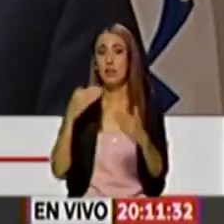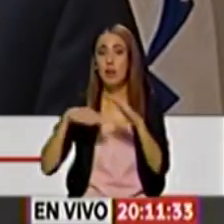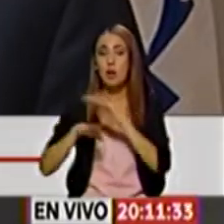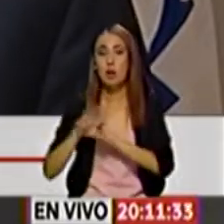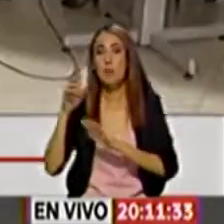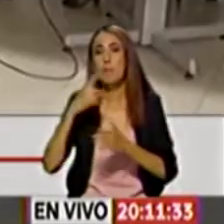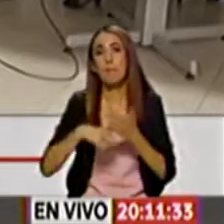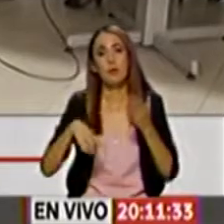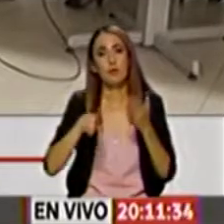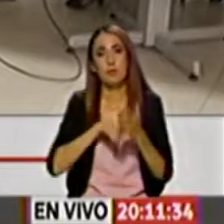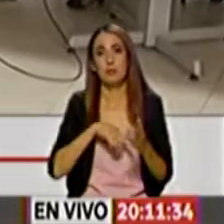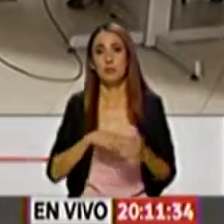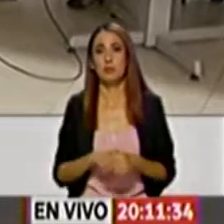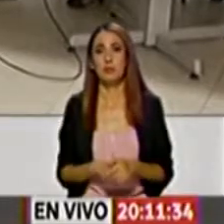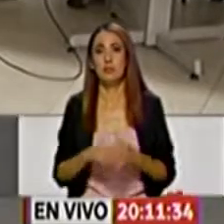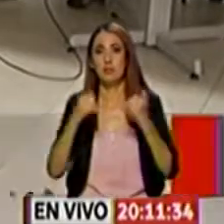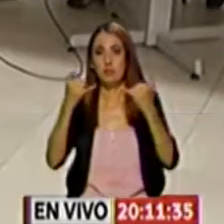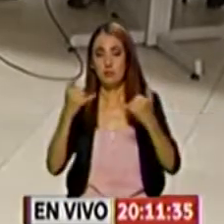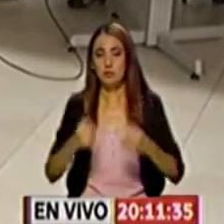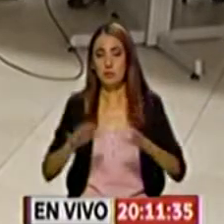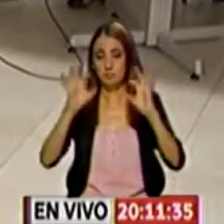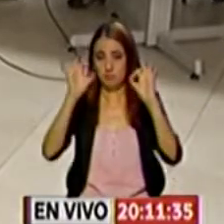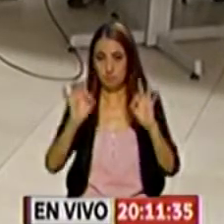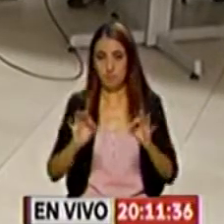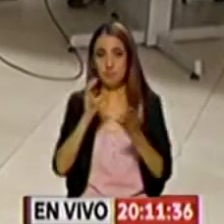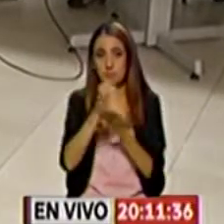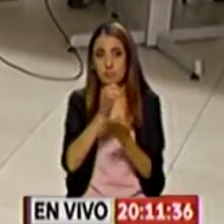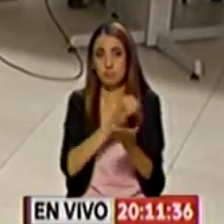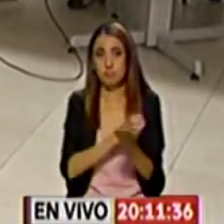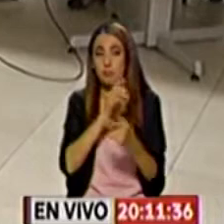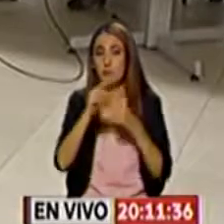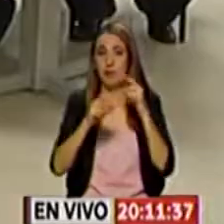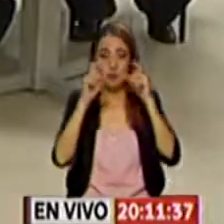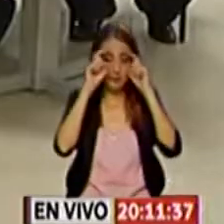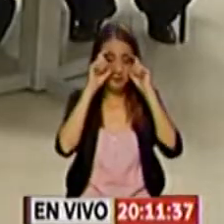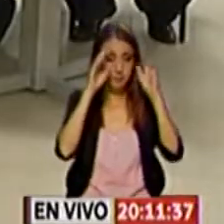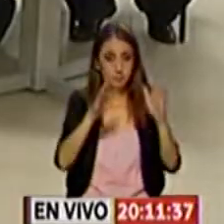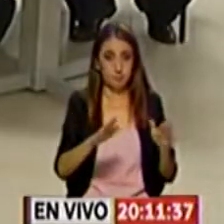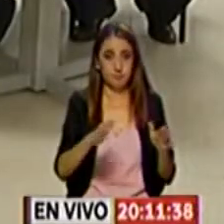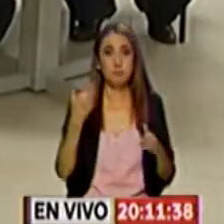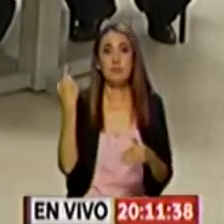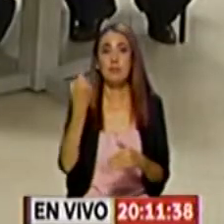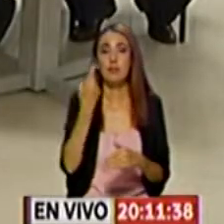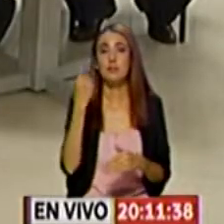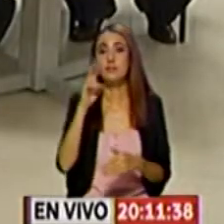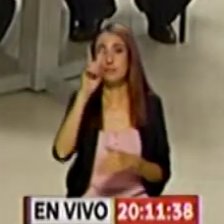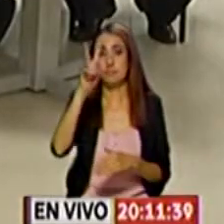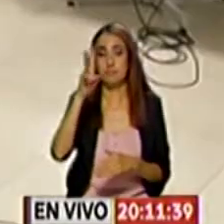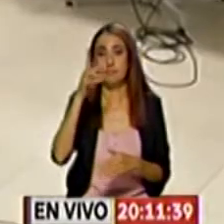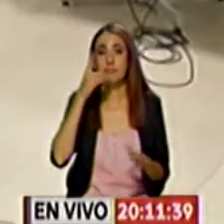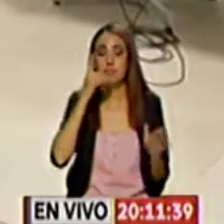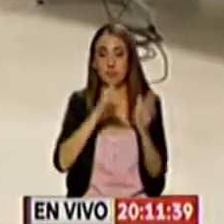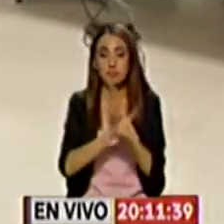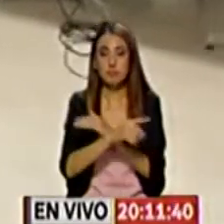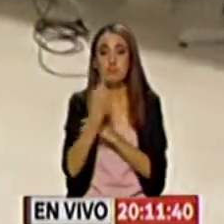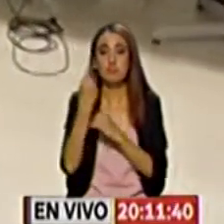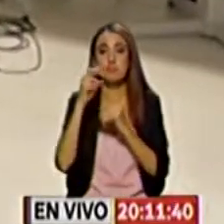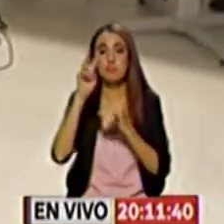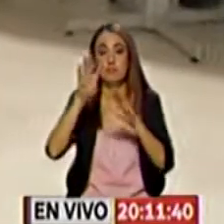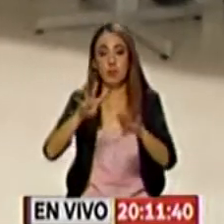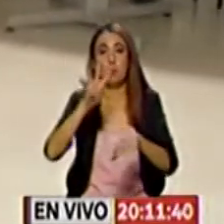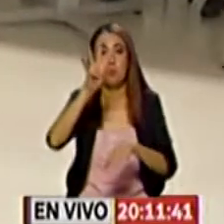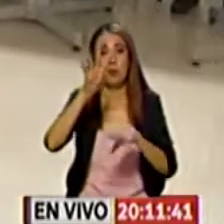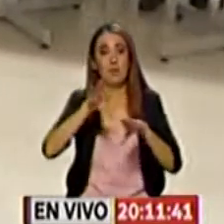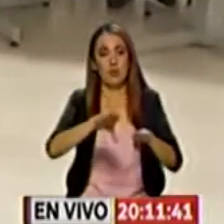prohibida justamente los concursos continúan por ejemplo para fiscal general de las dos impugnaciones recibidas sólo fueron aceptadas cuatro